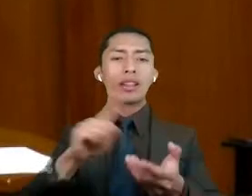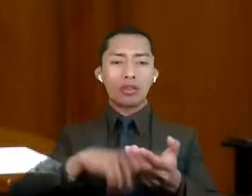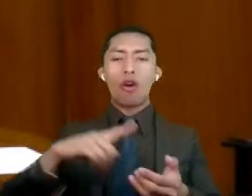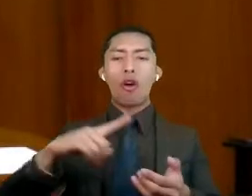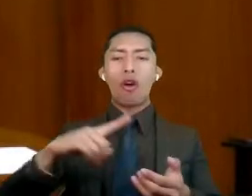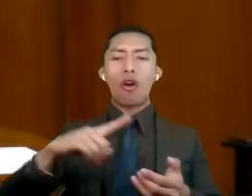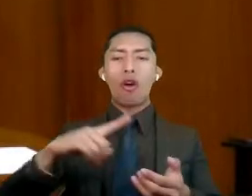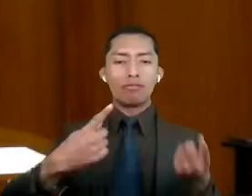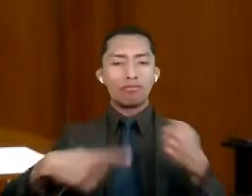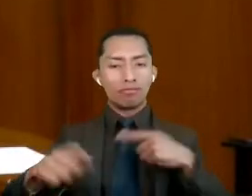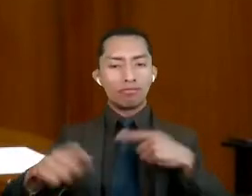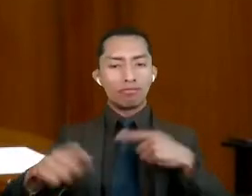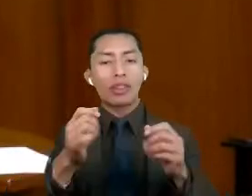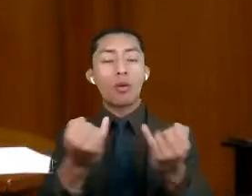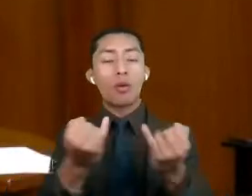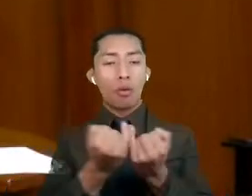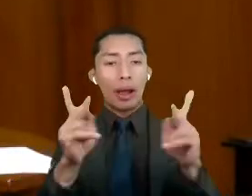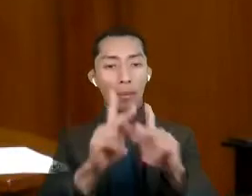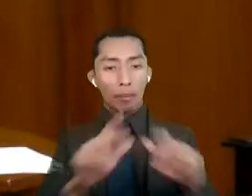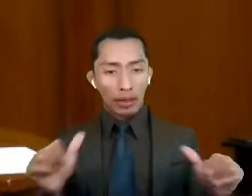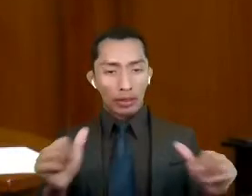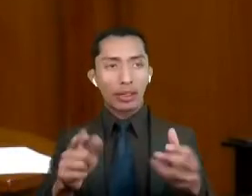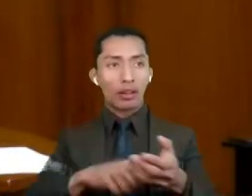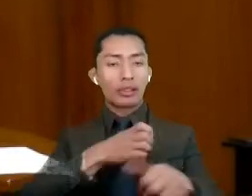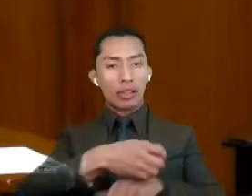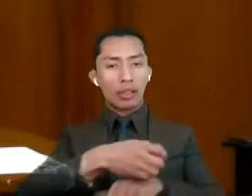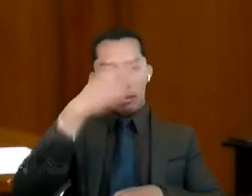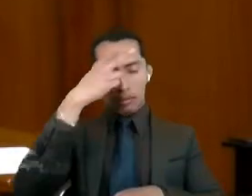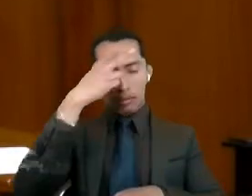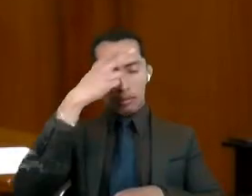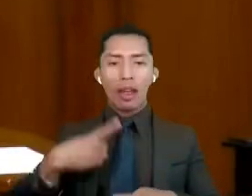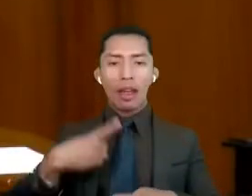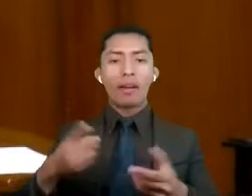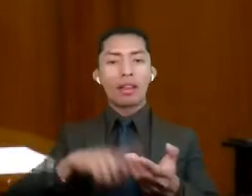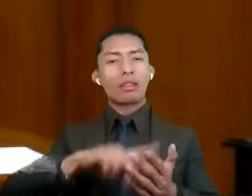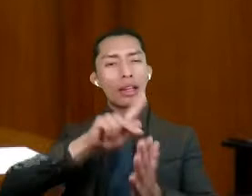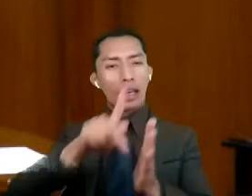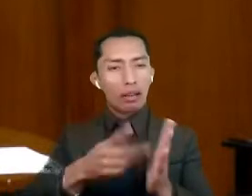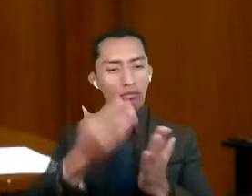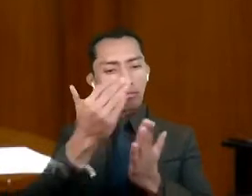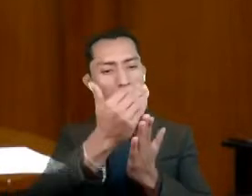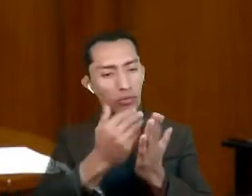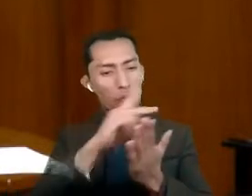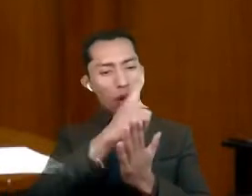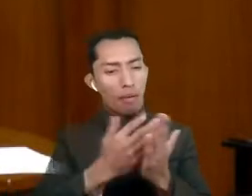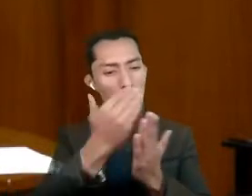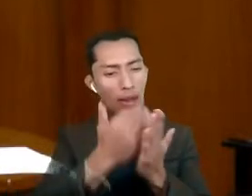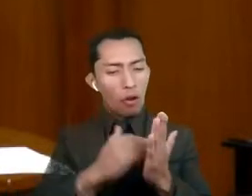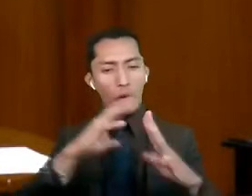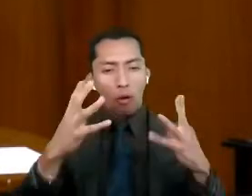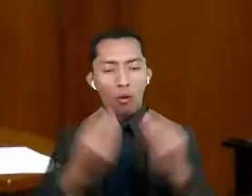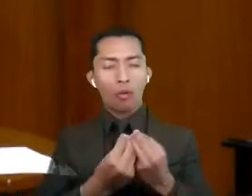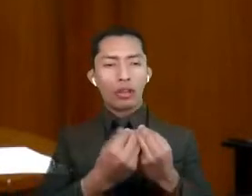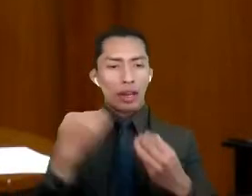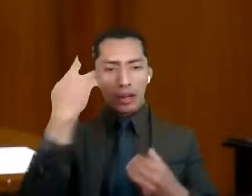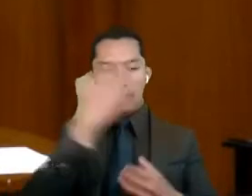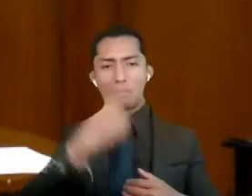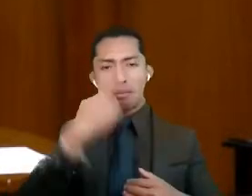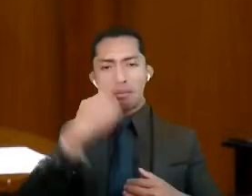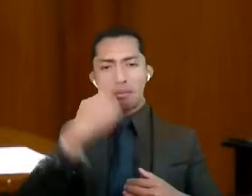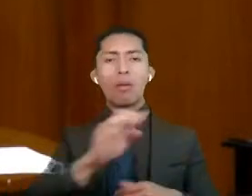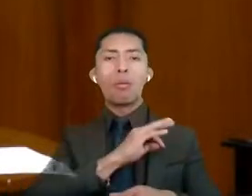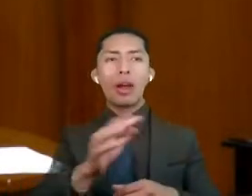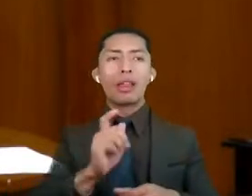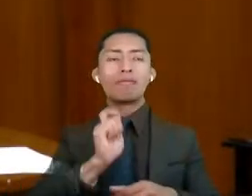paz social en el Estado de México, se busca la revisión de las políticas públicas coordinadas que permitan mejorar condiciones